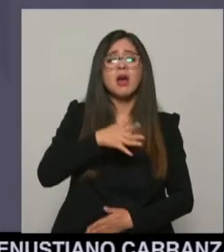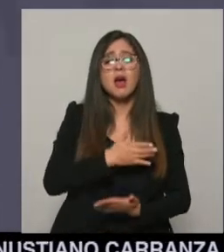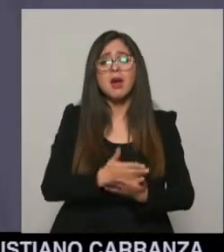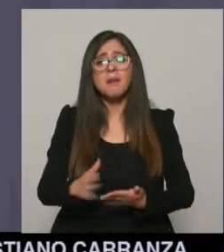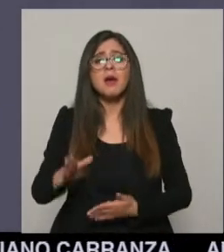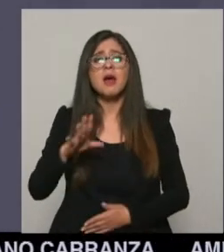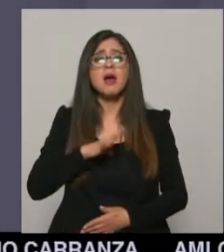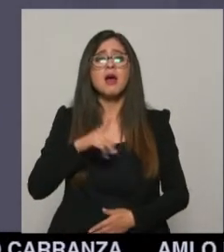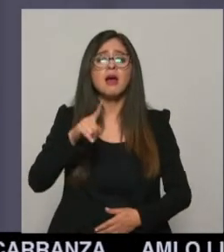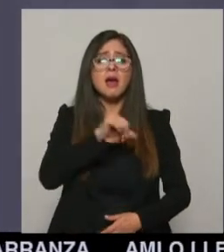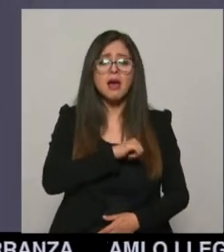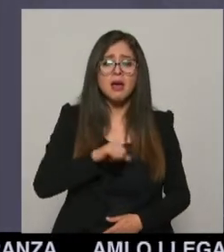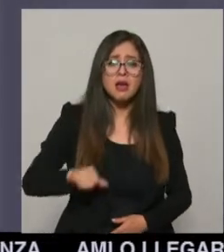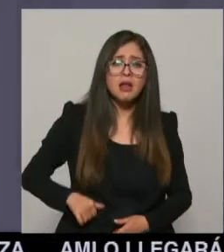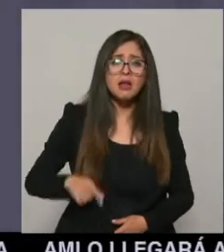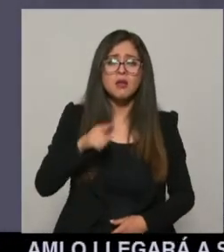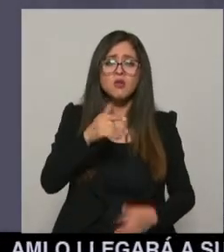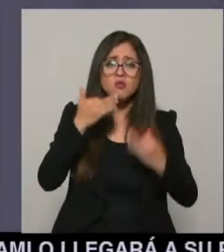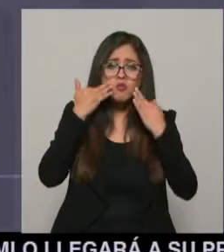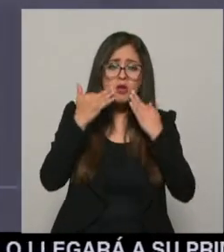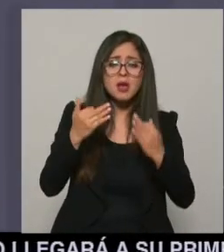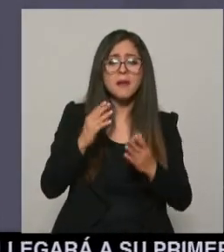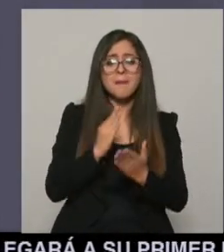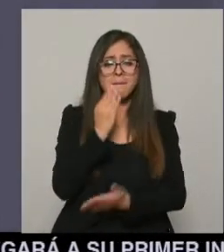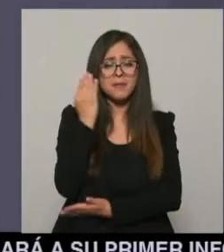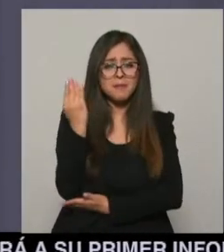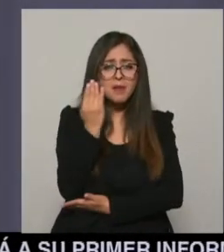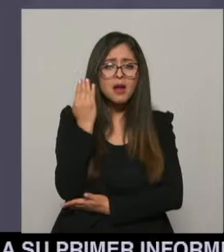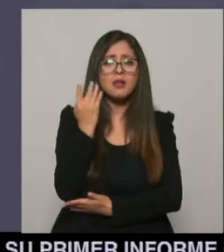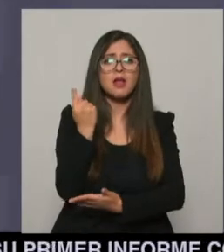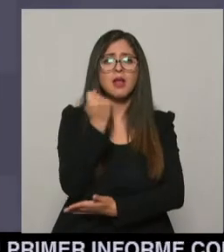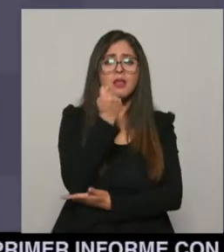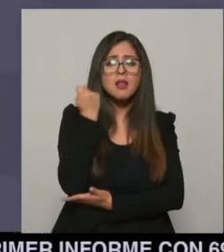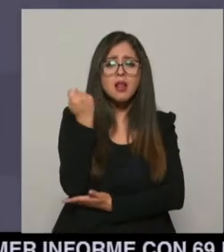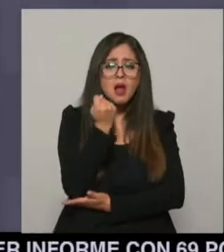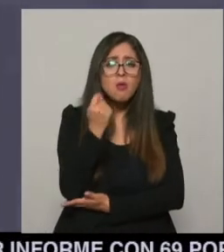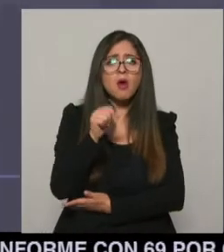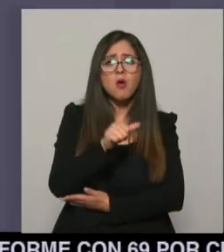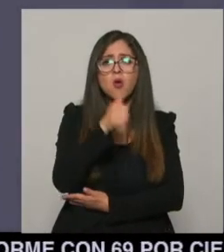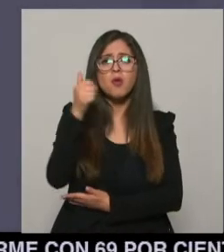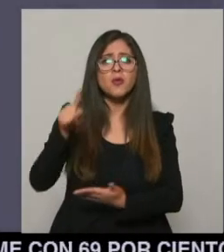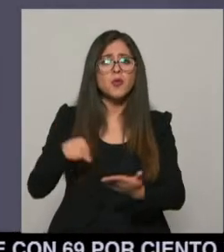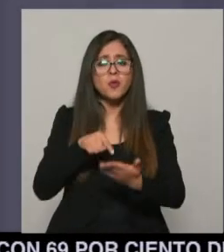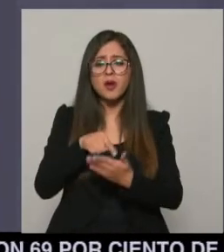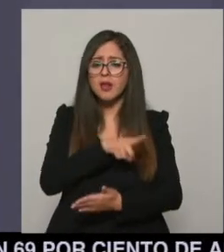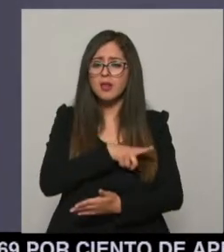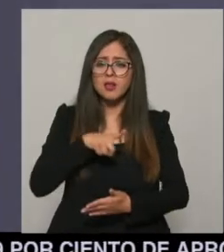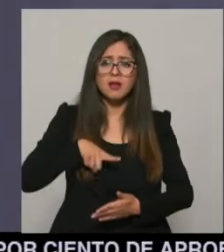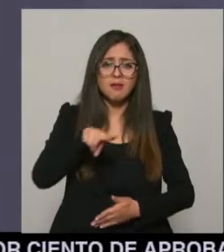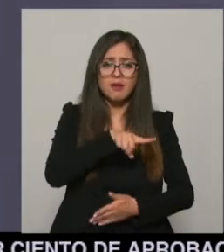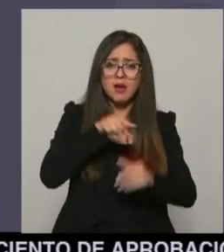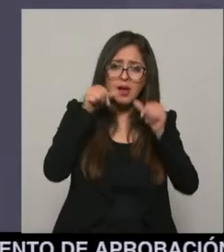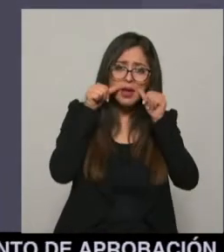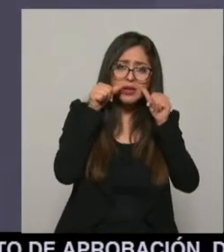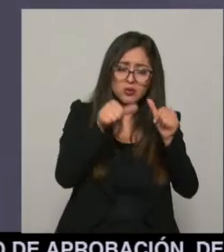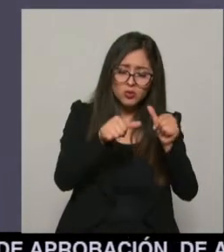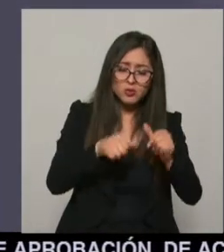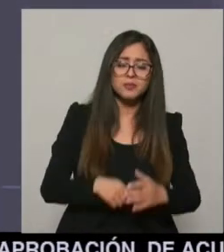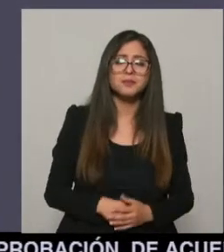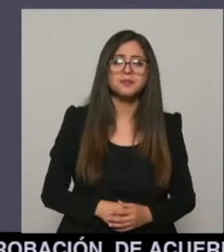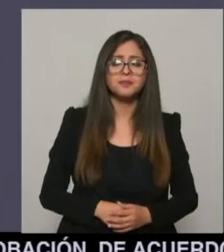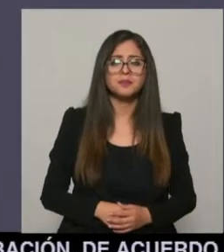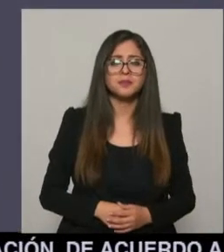siente muy palpable, como Milpalta, Tláhuac, la zona oriente, en donde tiene que darse atención. Y otro tema importante es el tema de